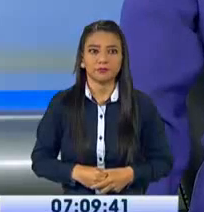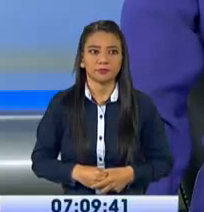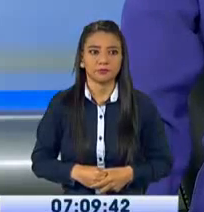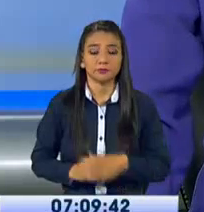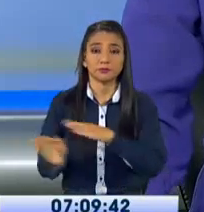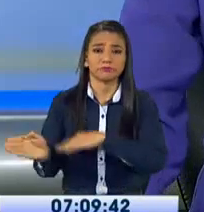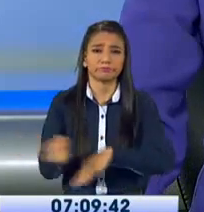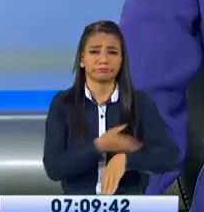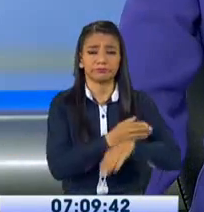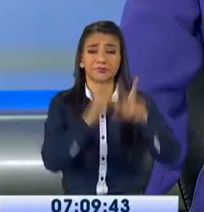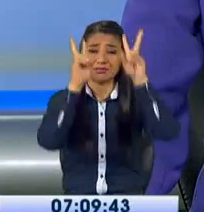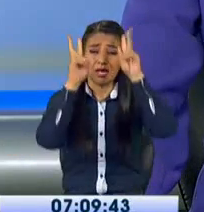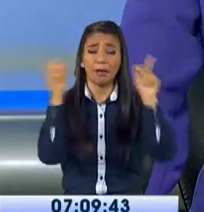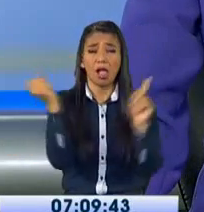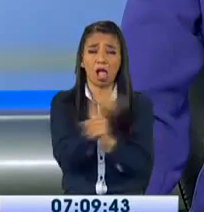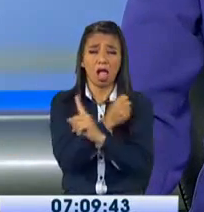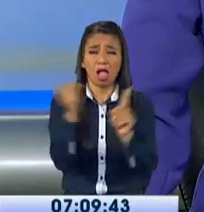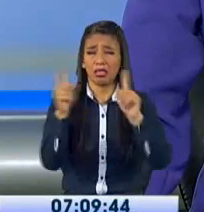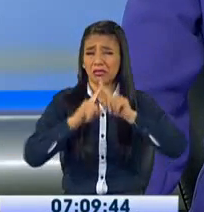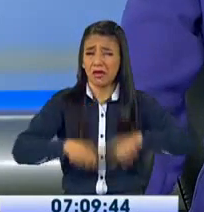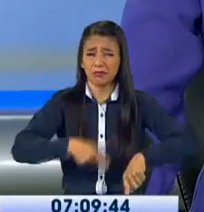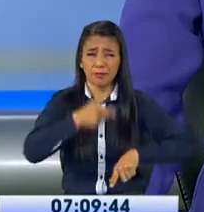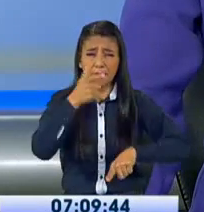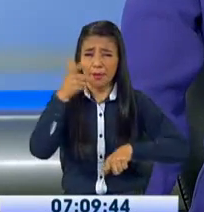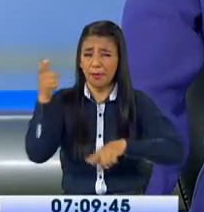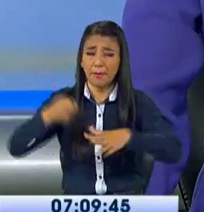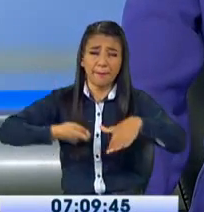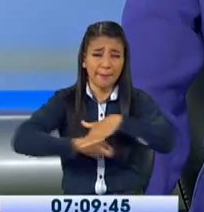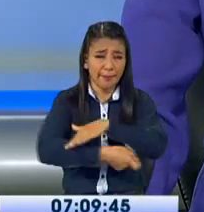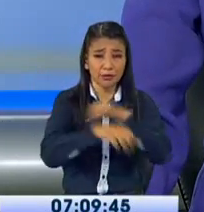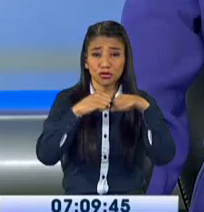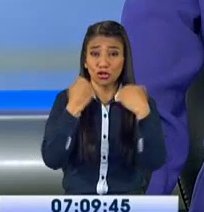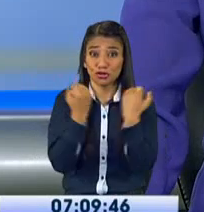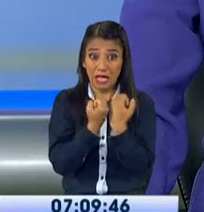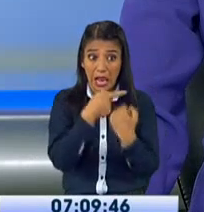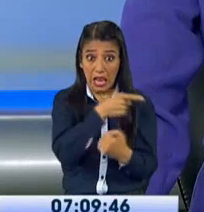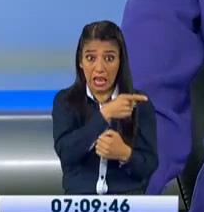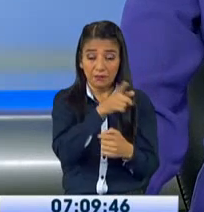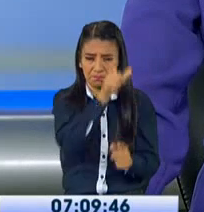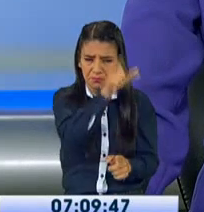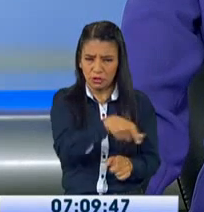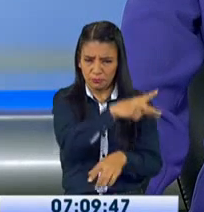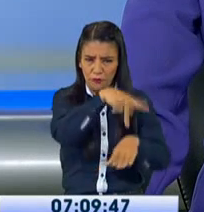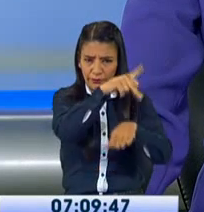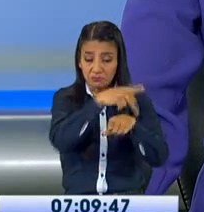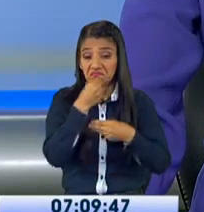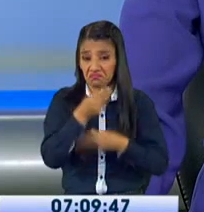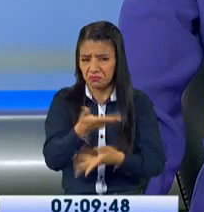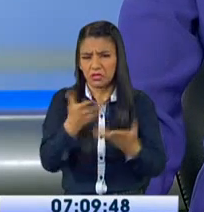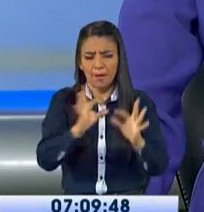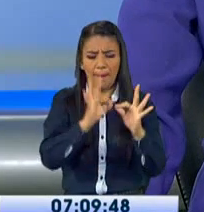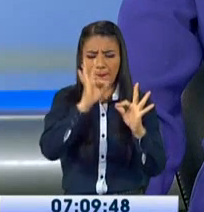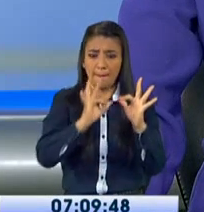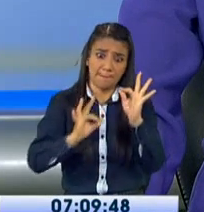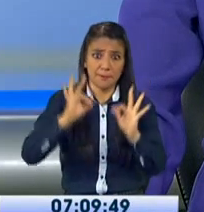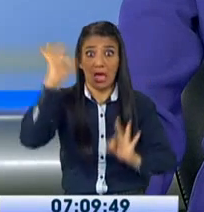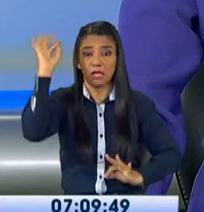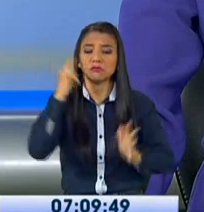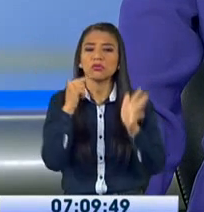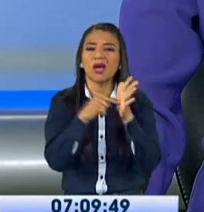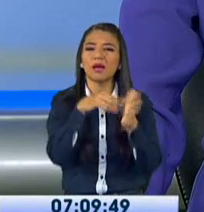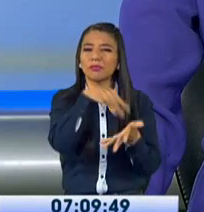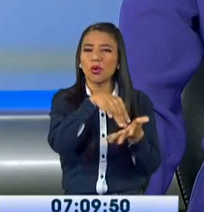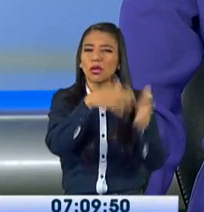Y la violencia social es una problemática que está en aumento de acuerdo al especialista Lautaro Ojeda. Y en este grupo estarían enmarcados casos como el del joven